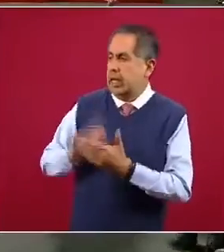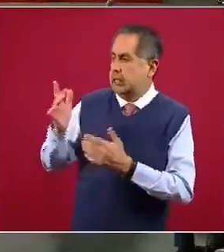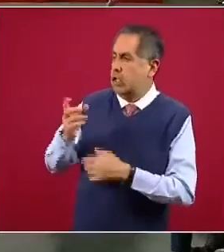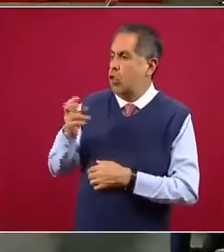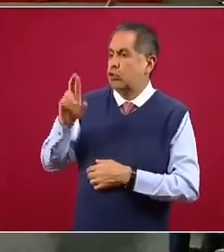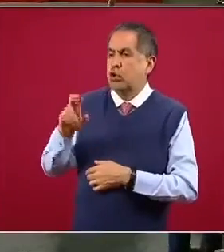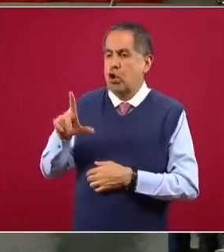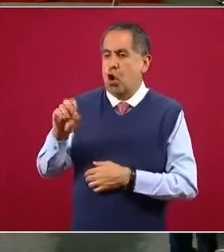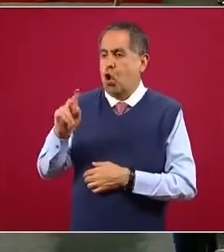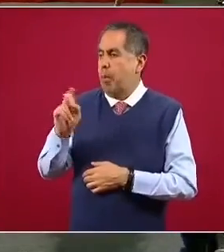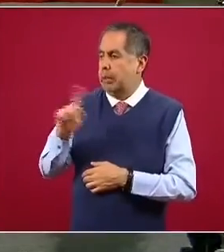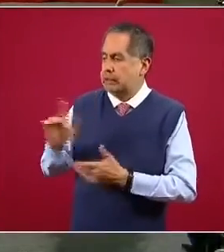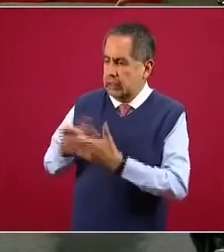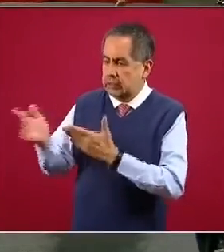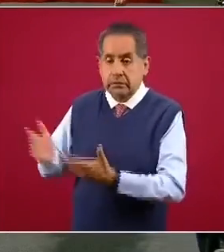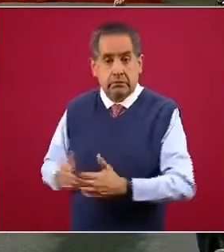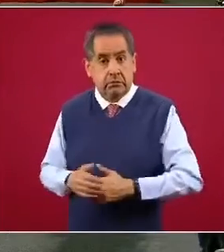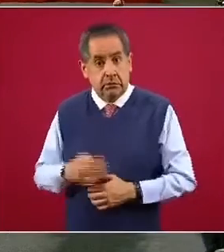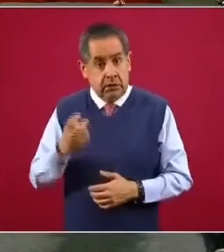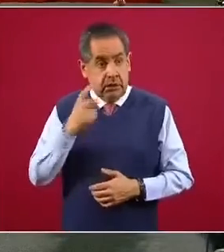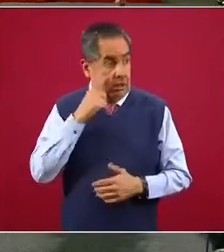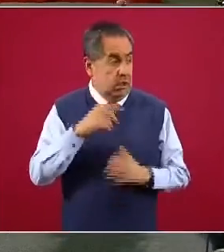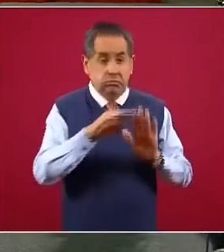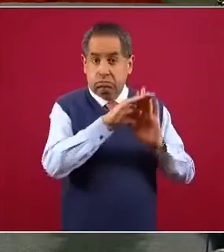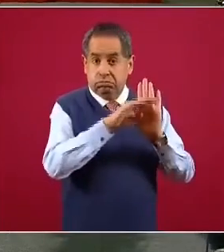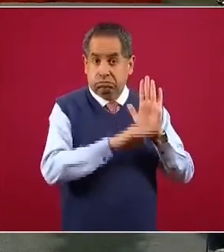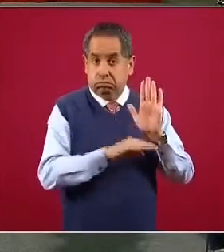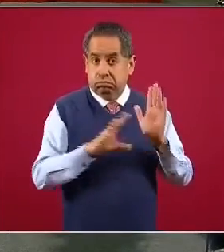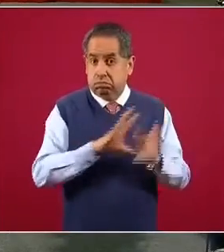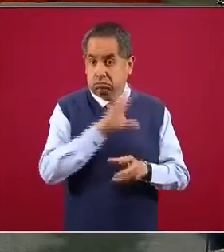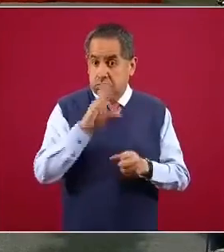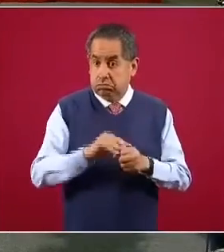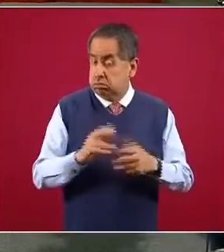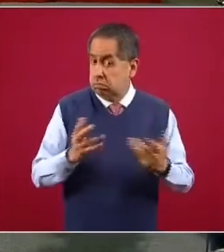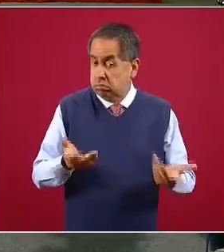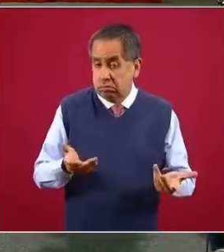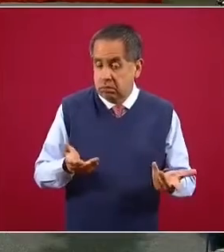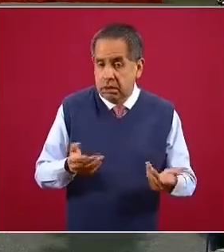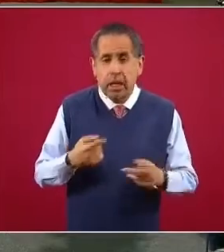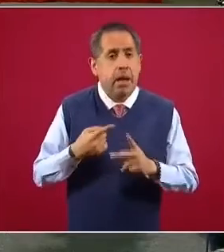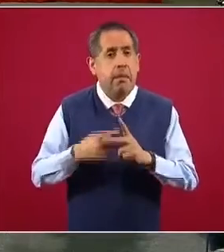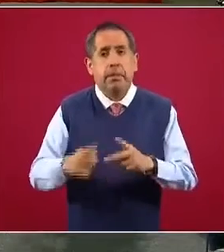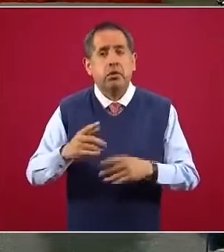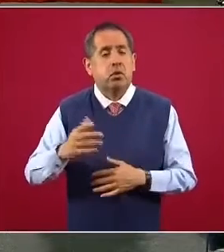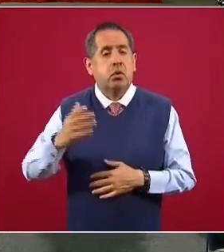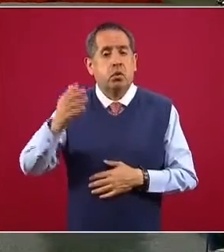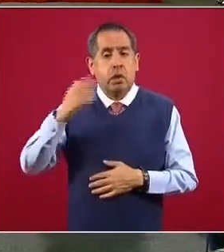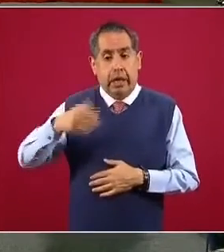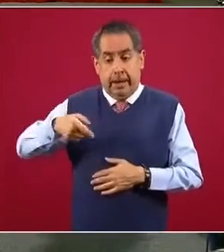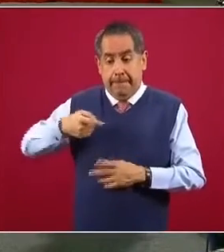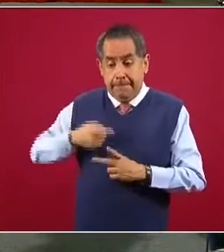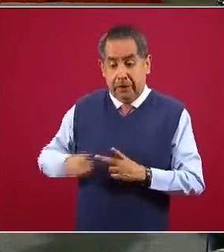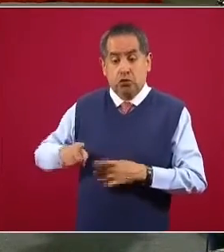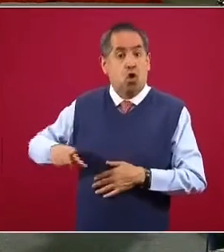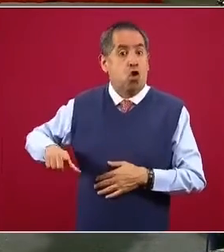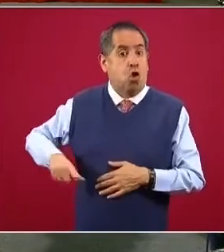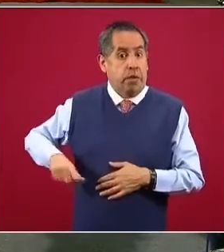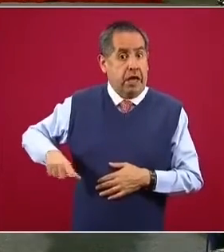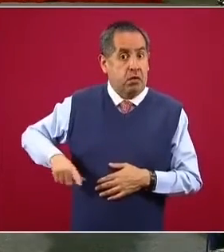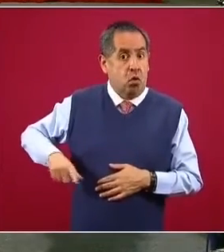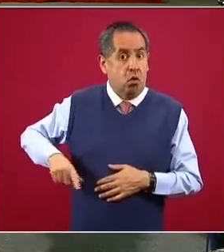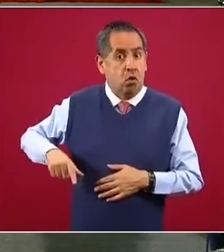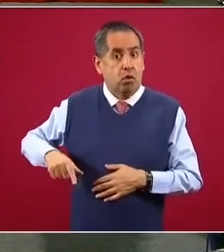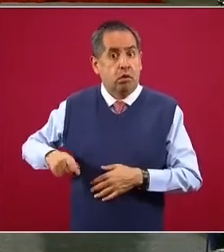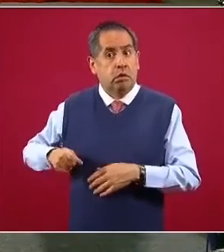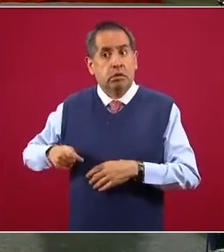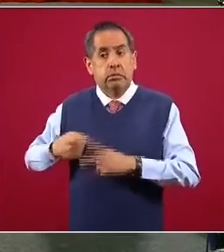Ridaura. Pues como ven, este es un planteamiento integral. Esto inició desde que inició la administración, de hecho antes, estos